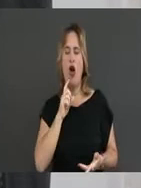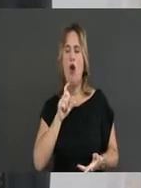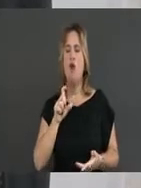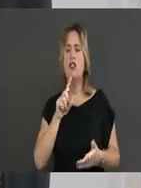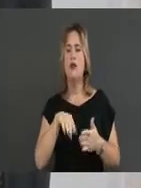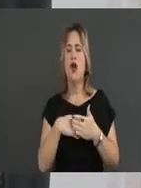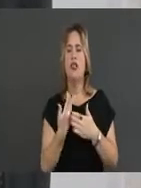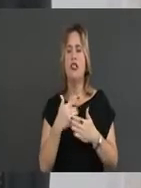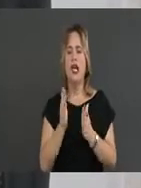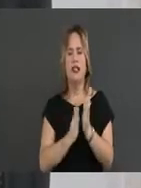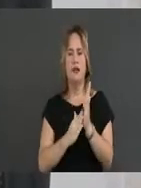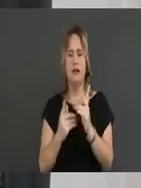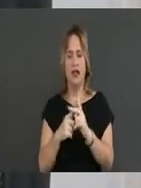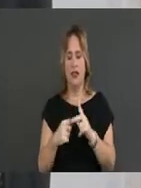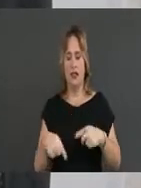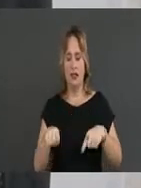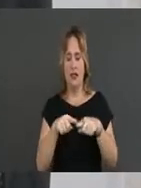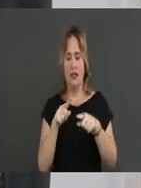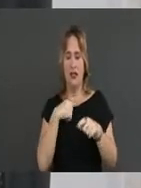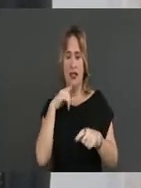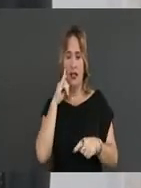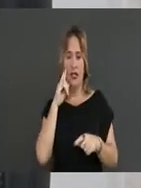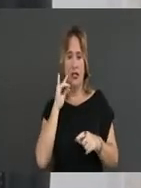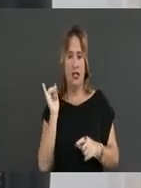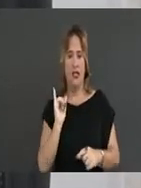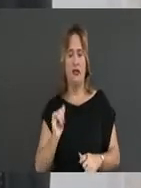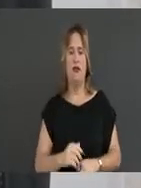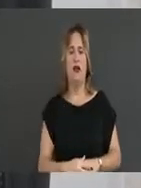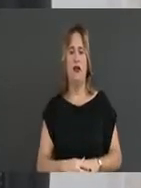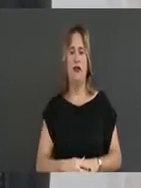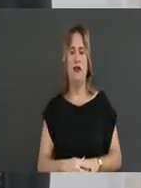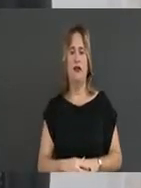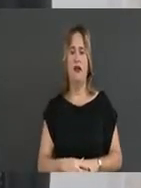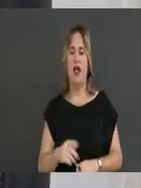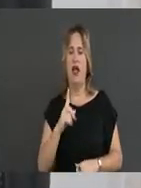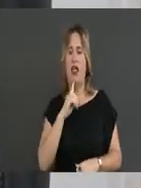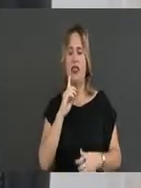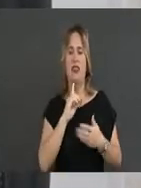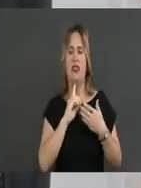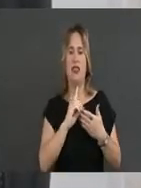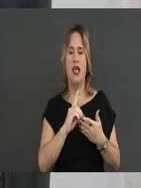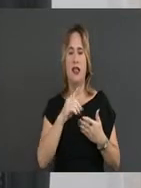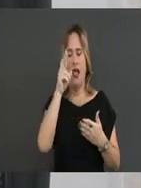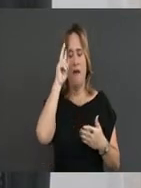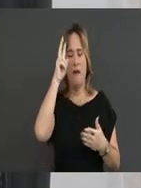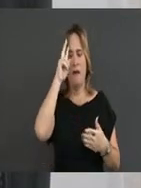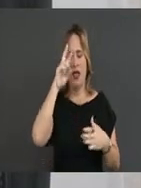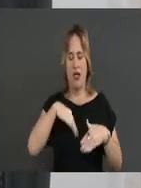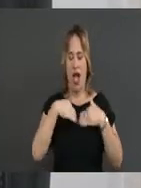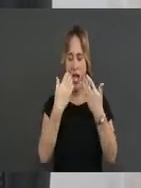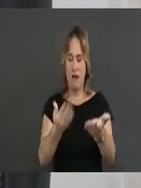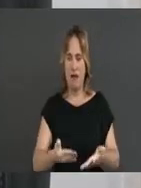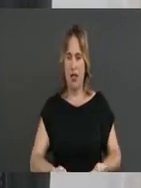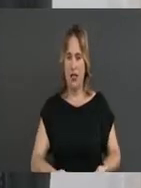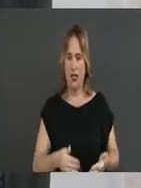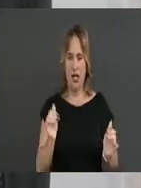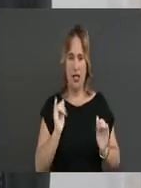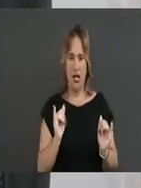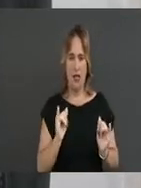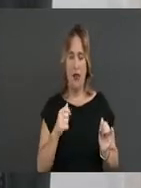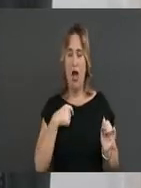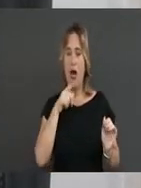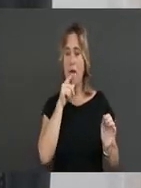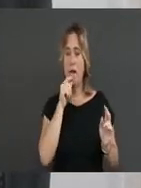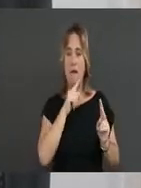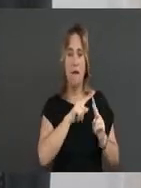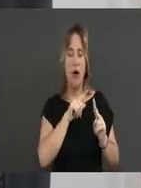días, y con este producto también la leche de las dietas médicas de las embarazadas. En el caso del pollo, bueno,